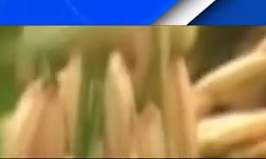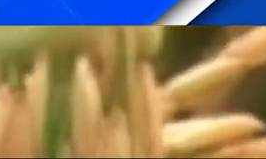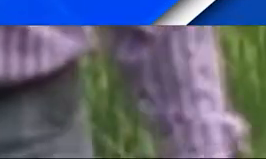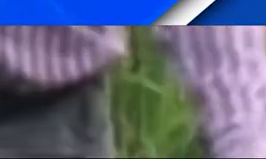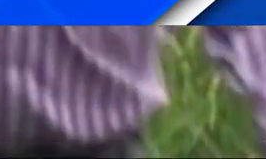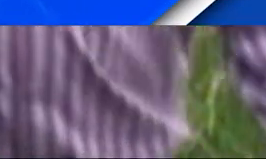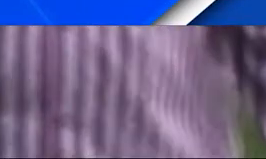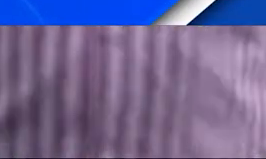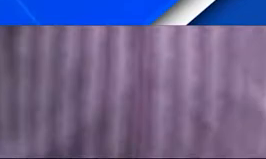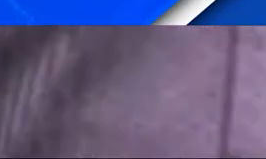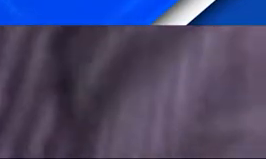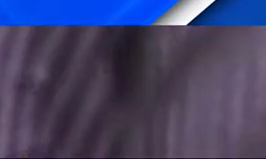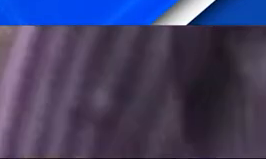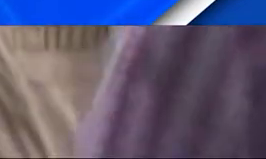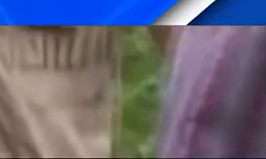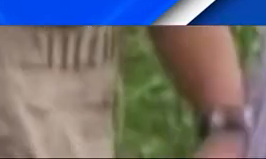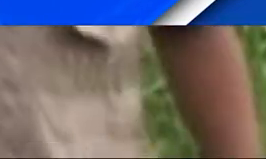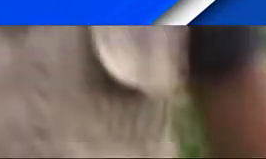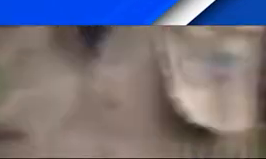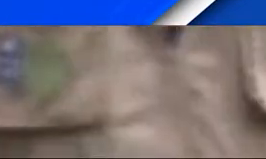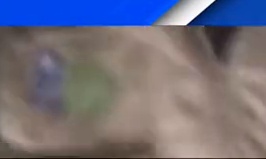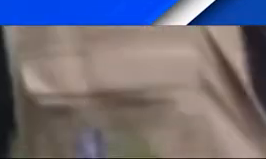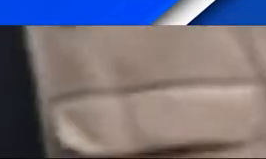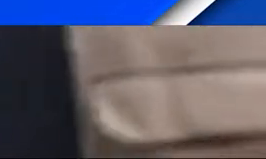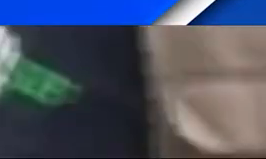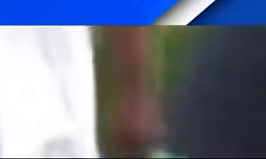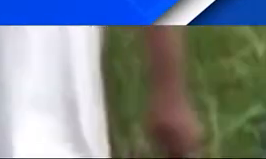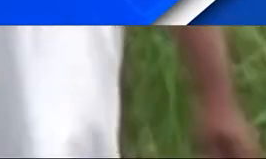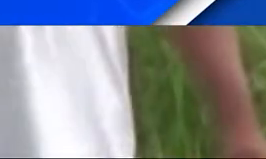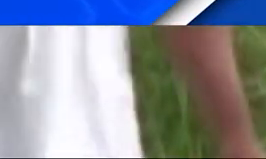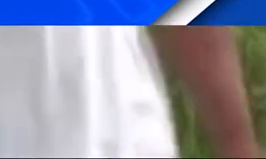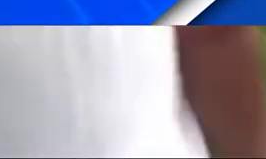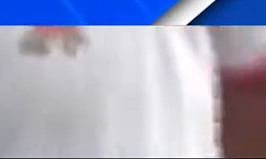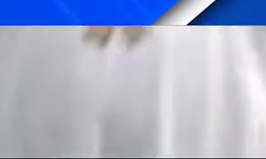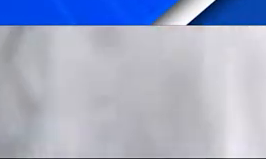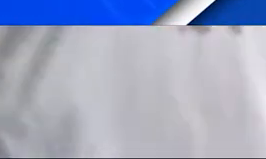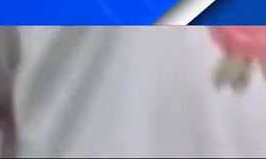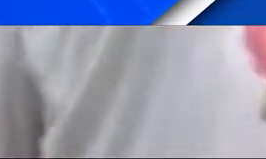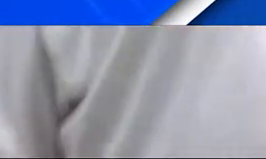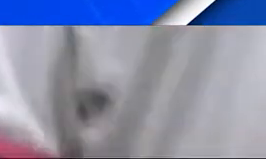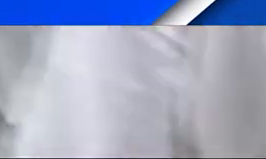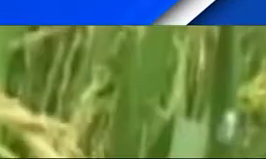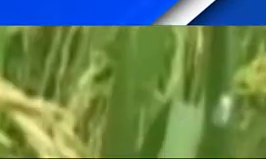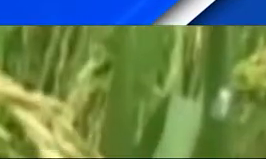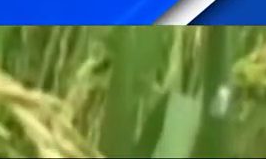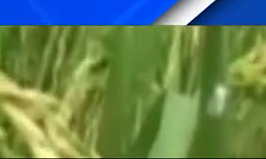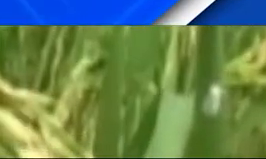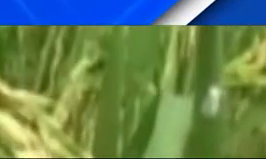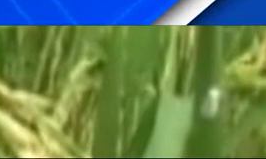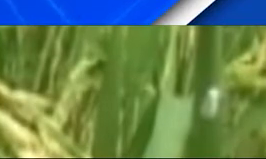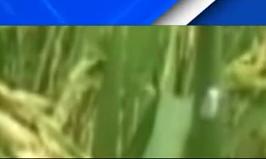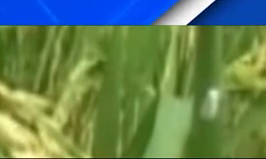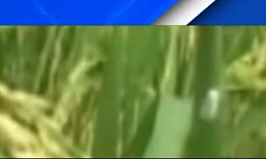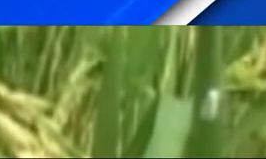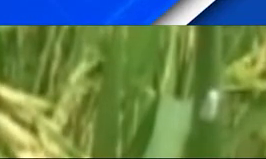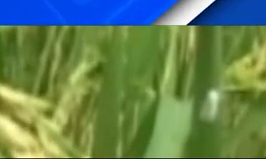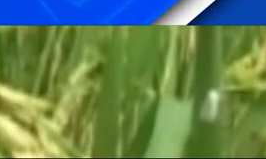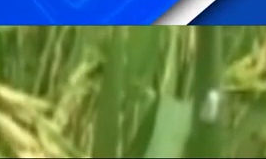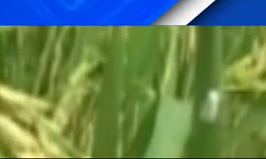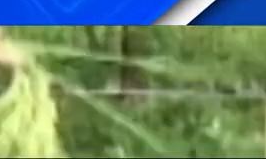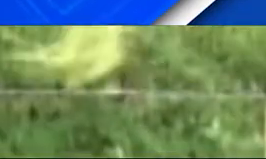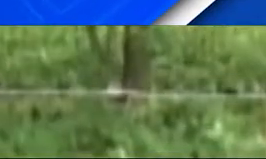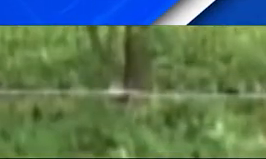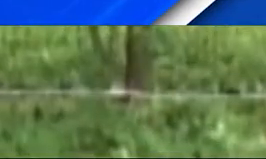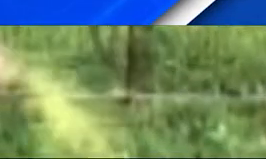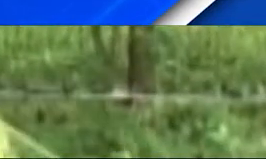En cuanto al arroz en Nicaragua, han venido con un crecimiento sustancial y esperan cosechar en la de primera y